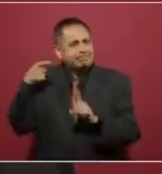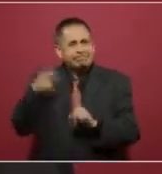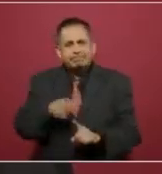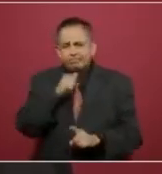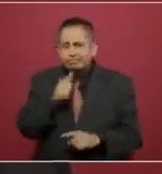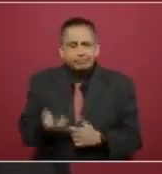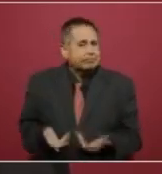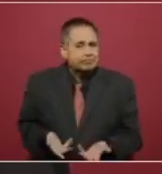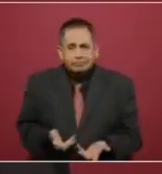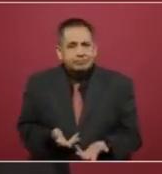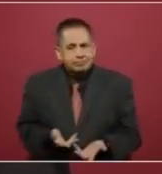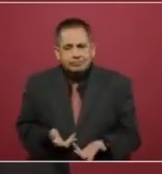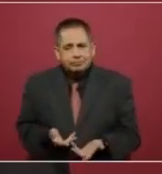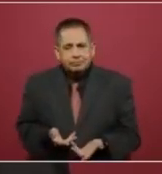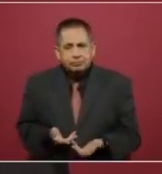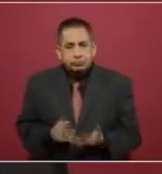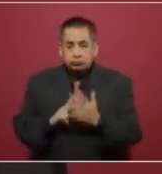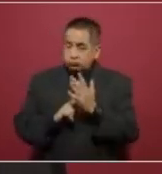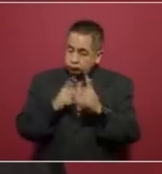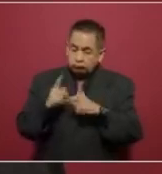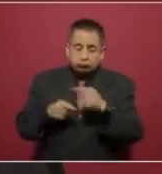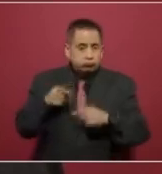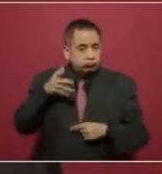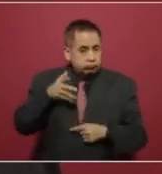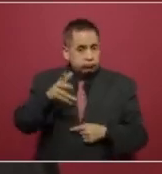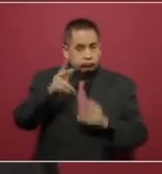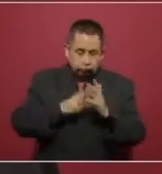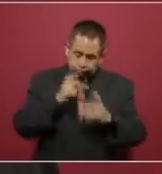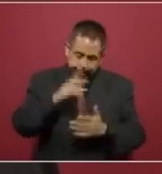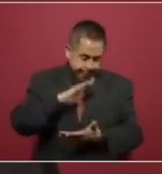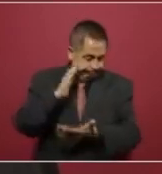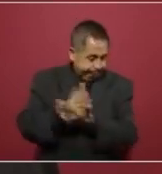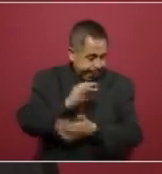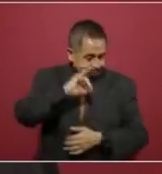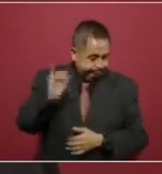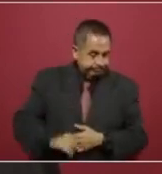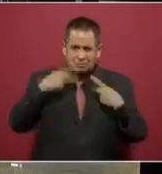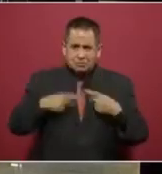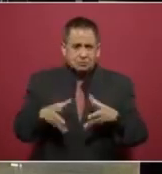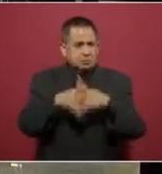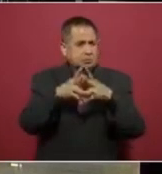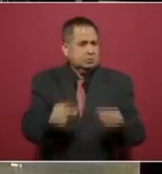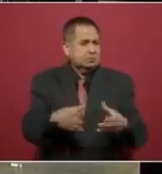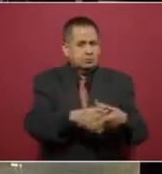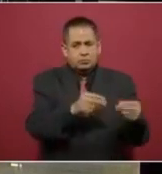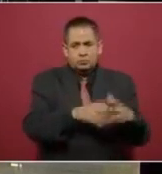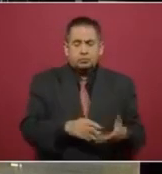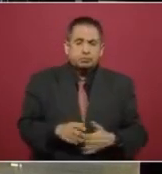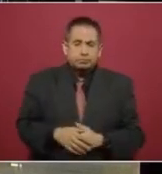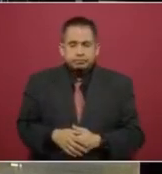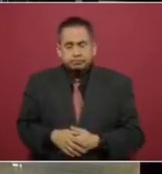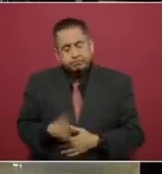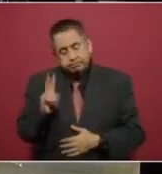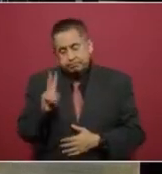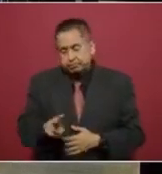Eso nunca más va a suceder en el país. Es lamentable